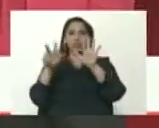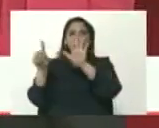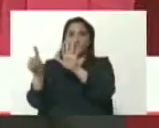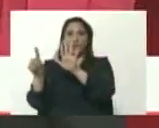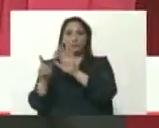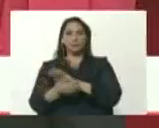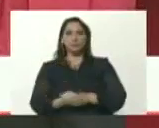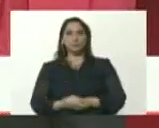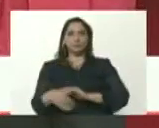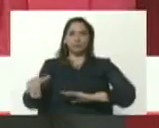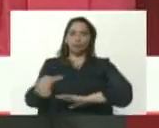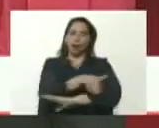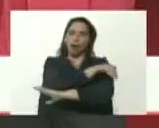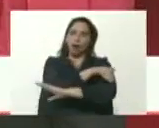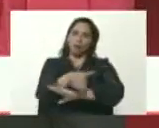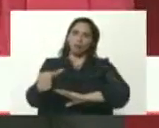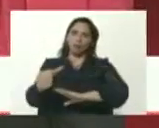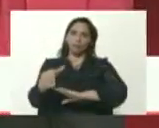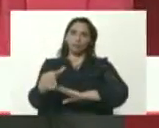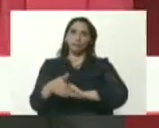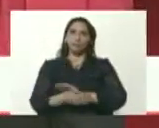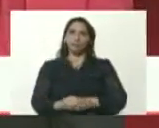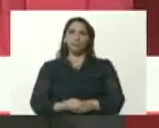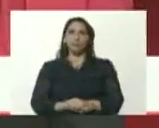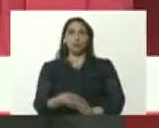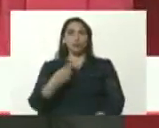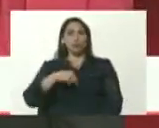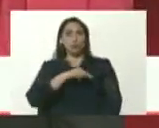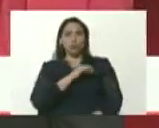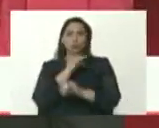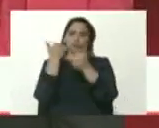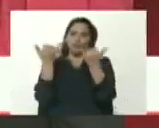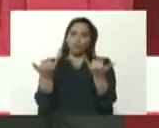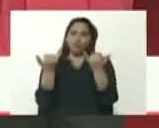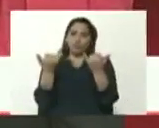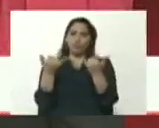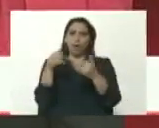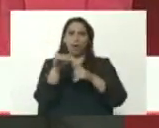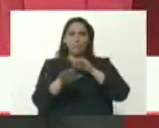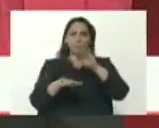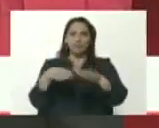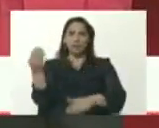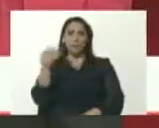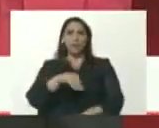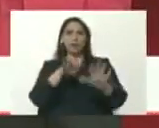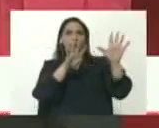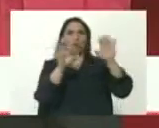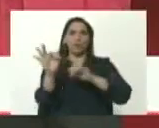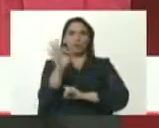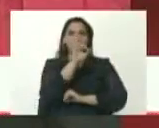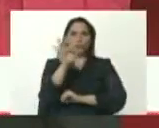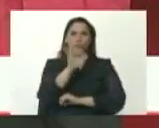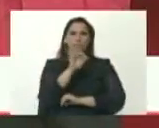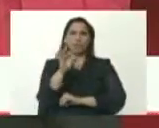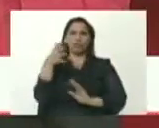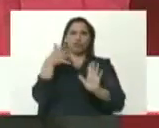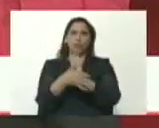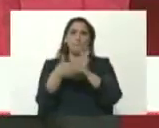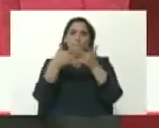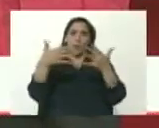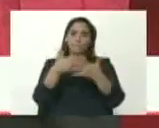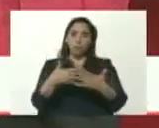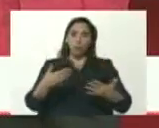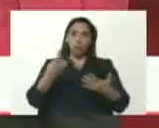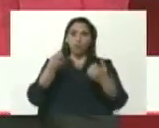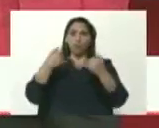17.586 calles y estamos ya avanzando en más de un 90% en lo que es la planilla número